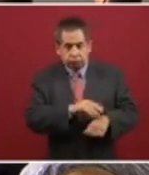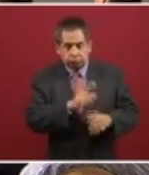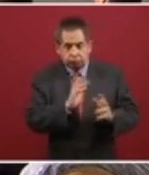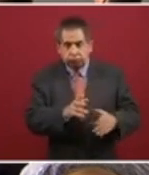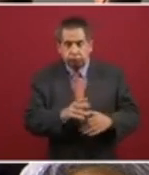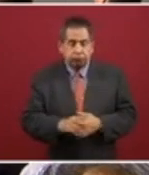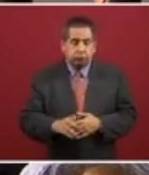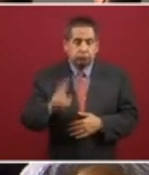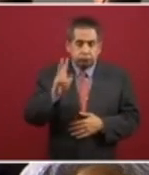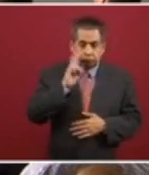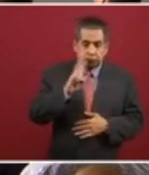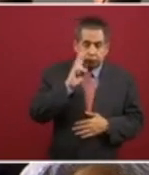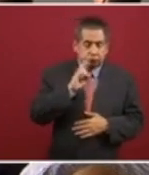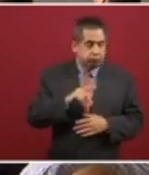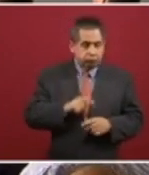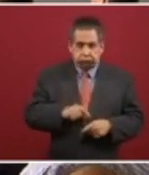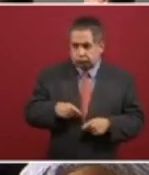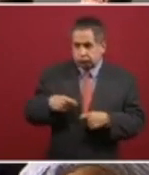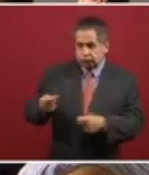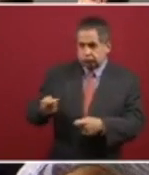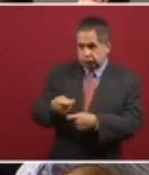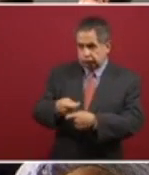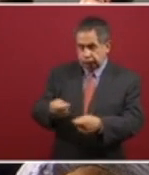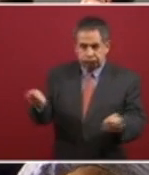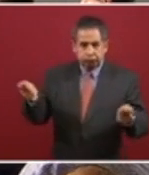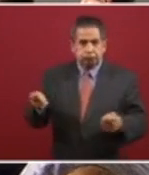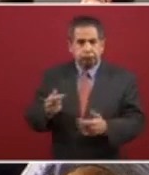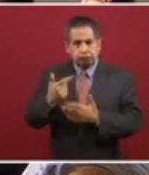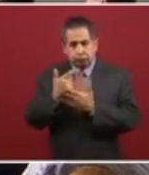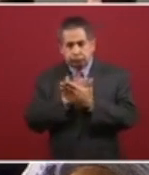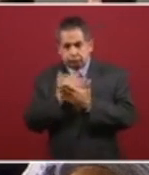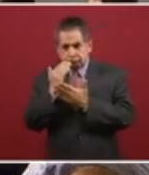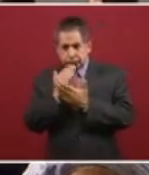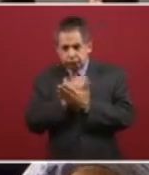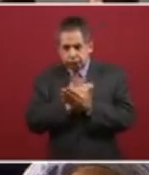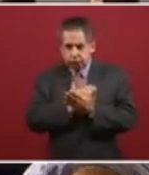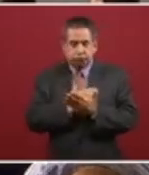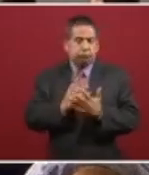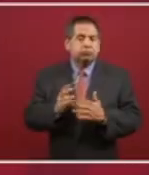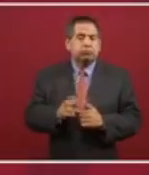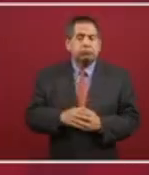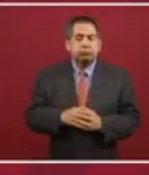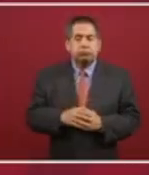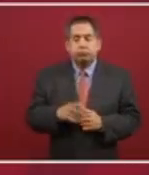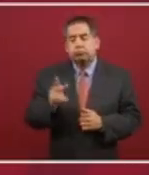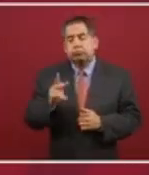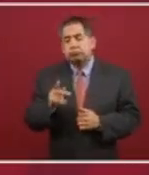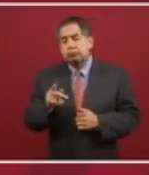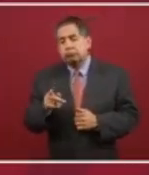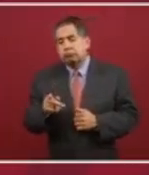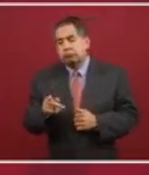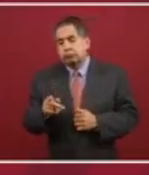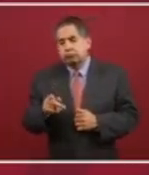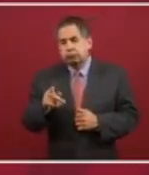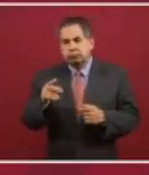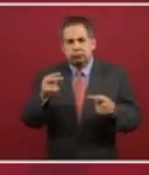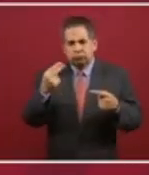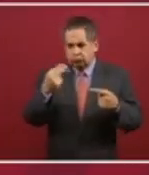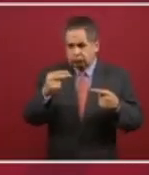a ver si podemos entregarla, siempre y cuando no se pongan los